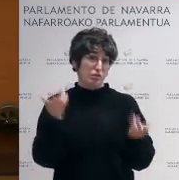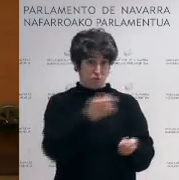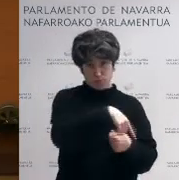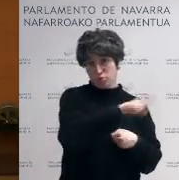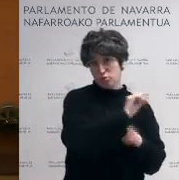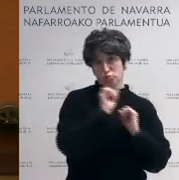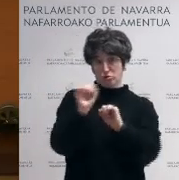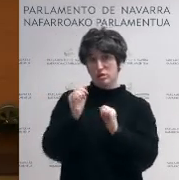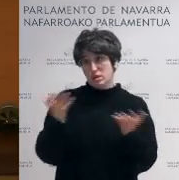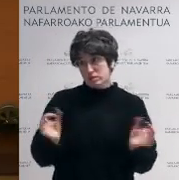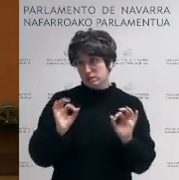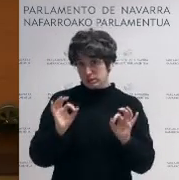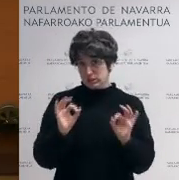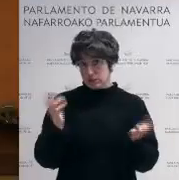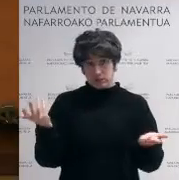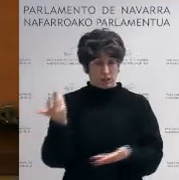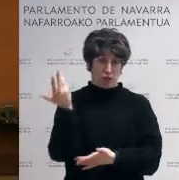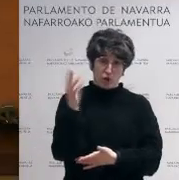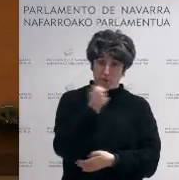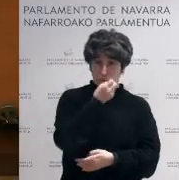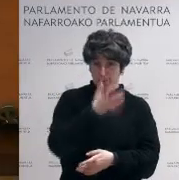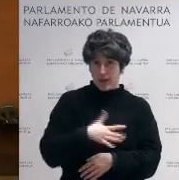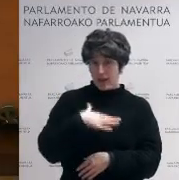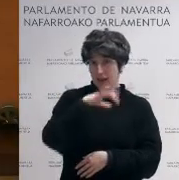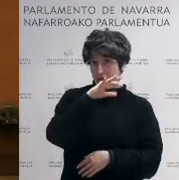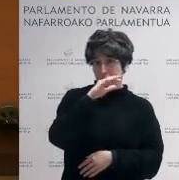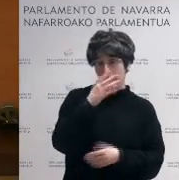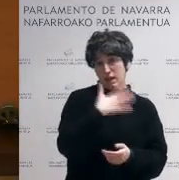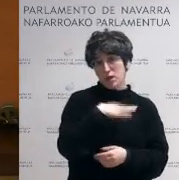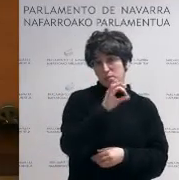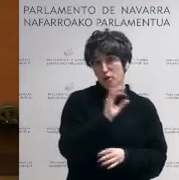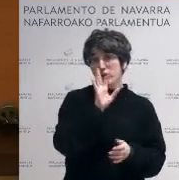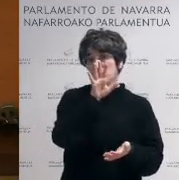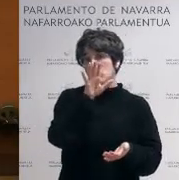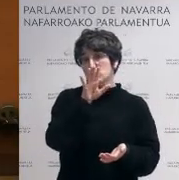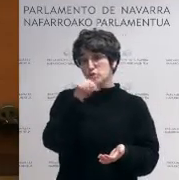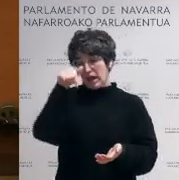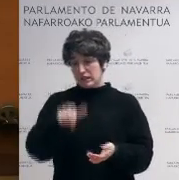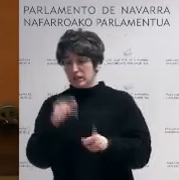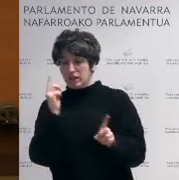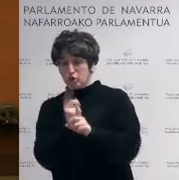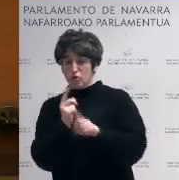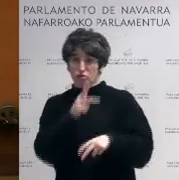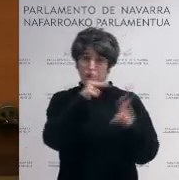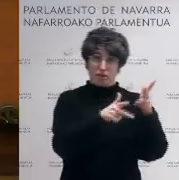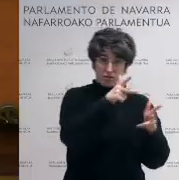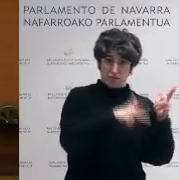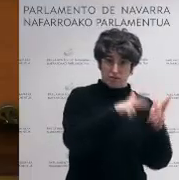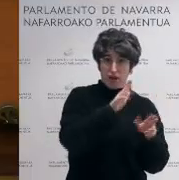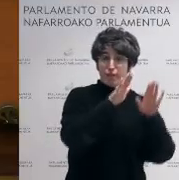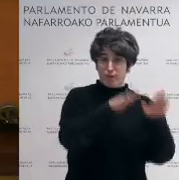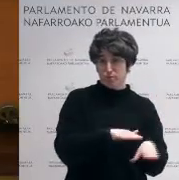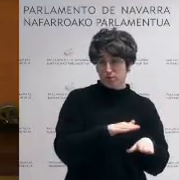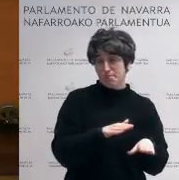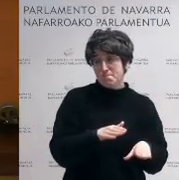Socialista de Navarra, de Geroa Bai y de Podemos, que votan en contra aquí y a favor en la Comunidad Autónoma Vasca. Y lo